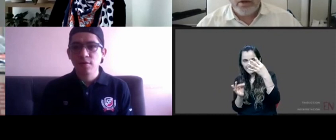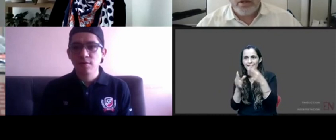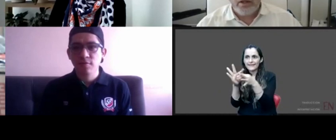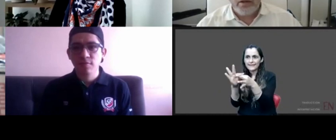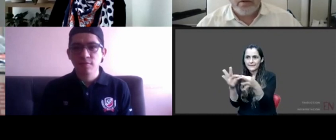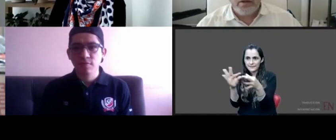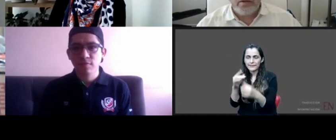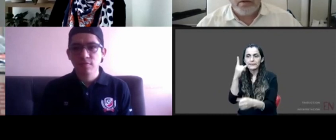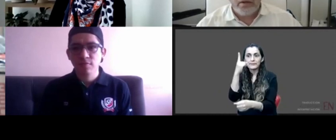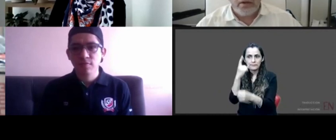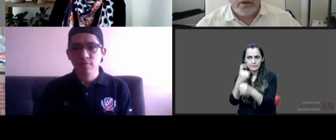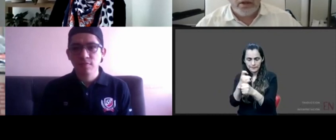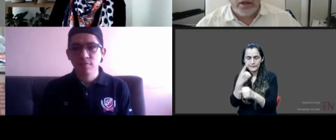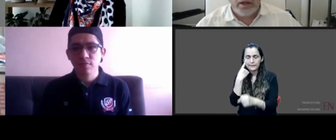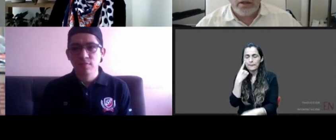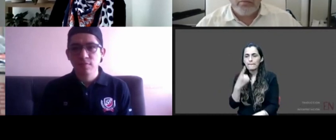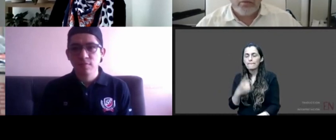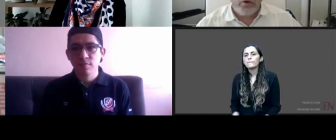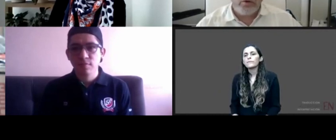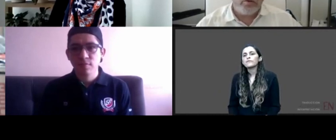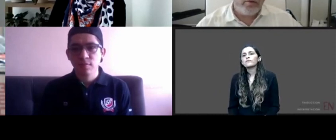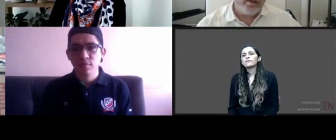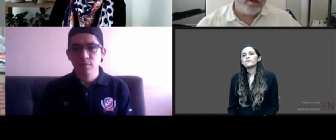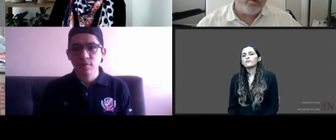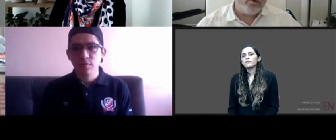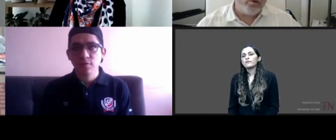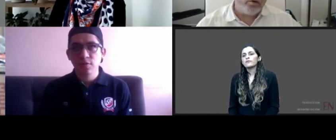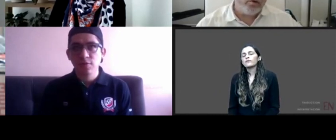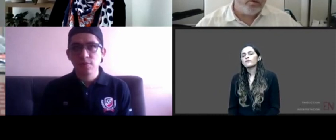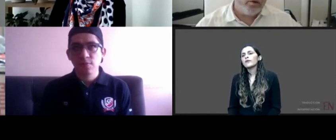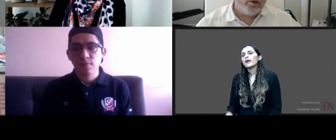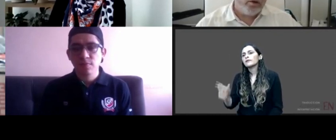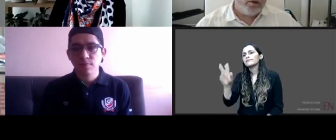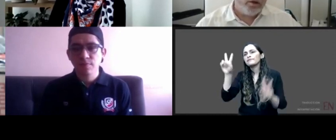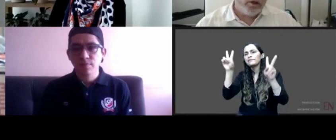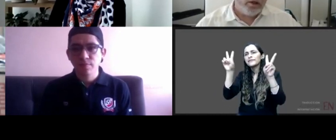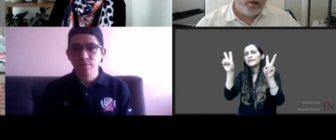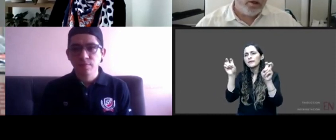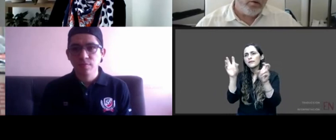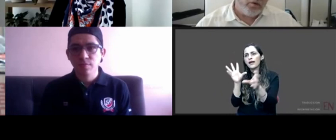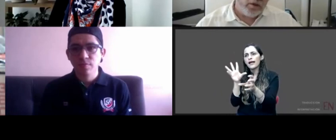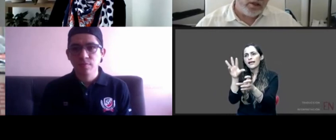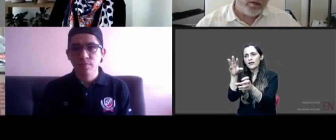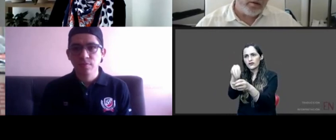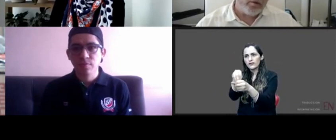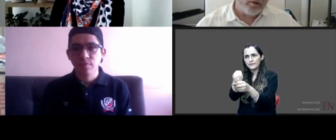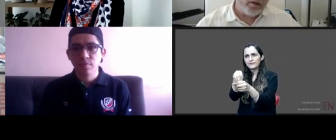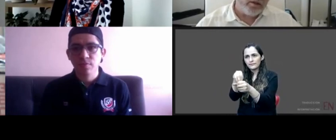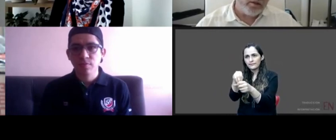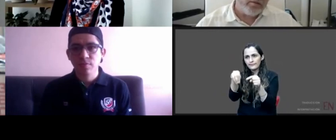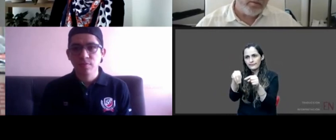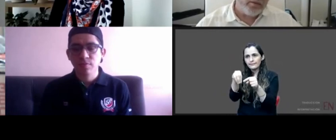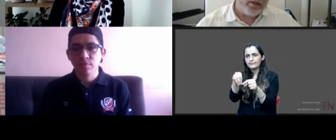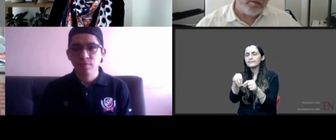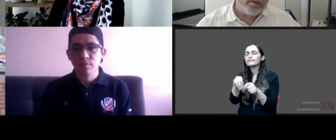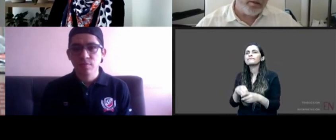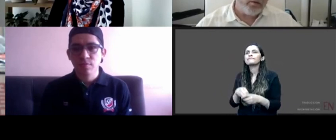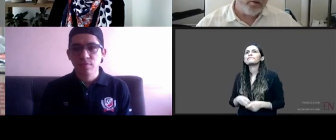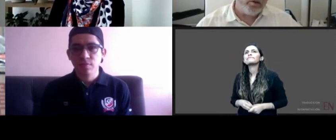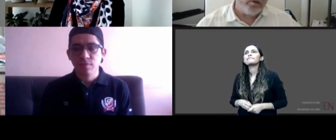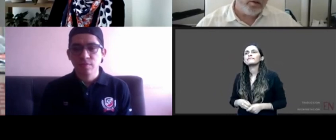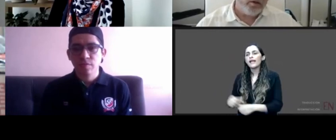La primera de ellas es que cuando se habla de inclusión, incluidas las autoridades,